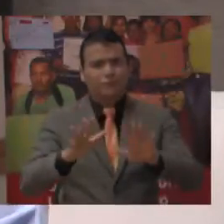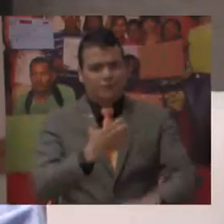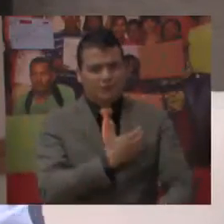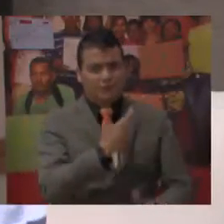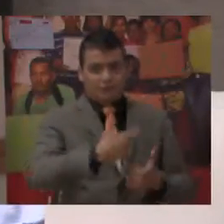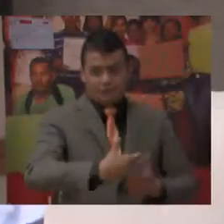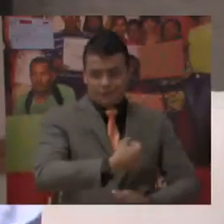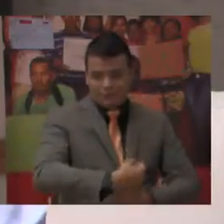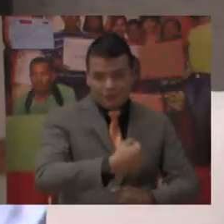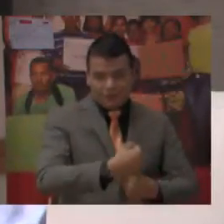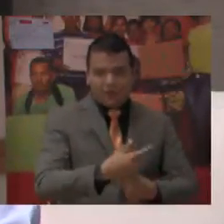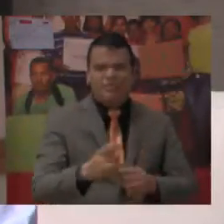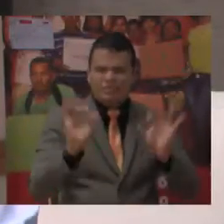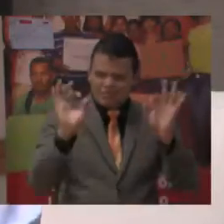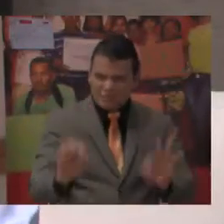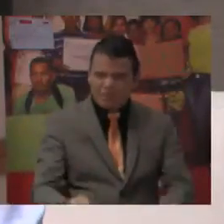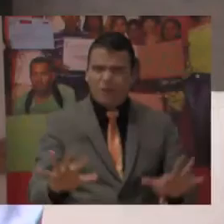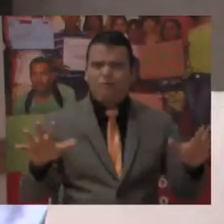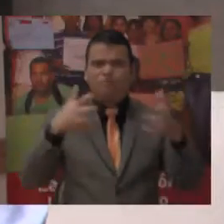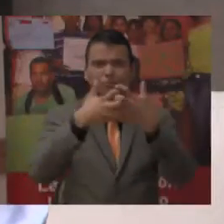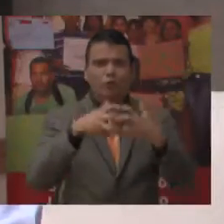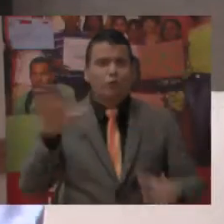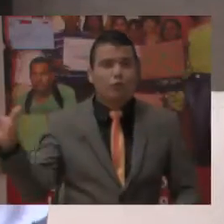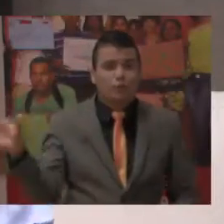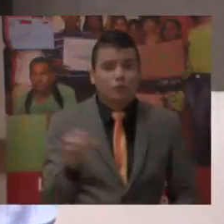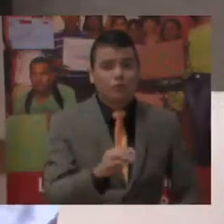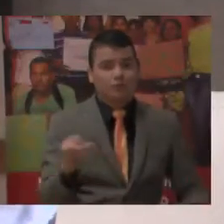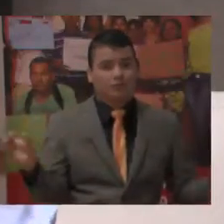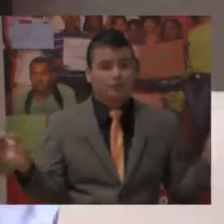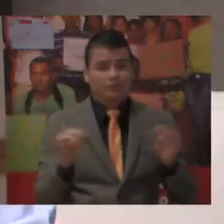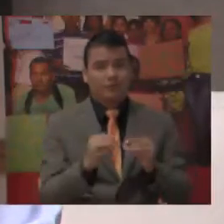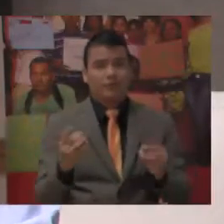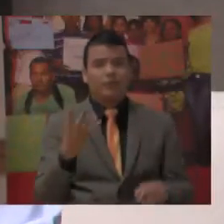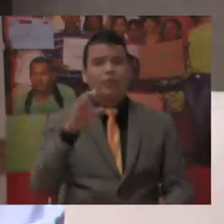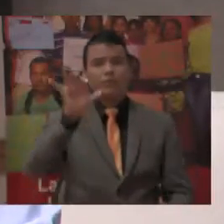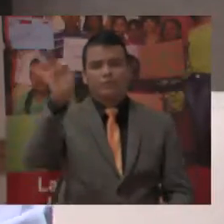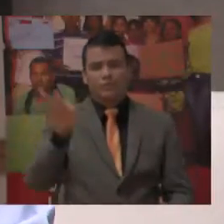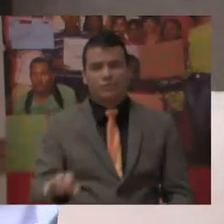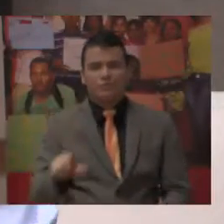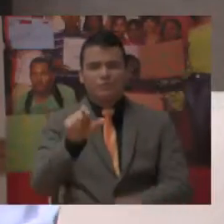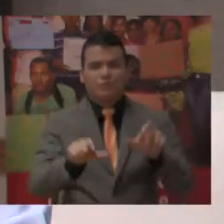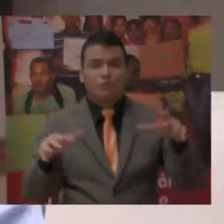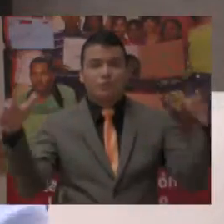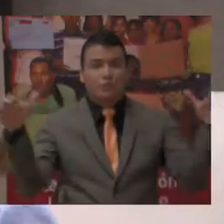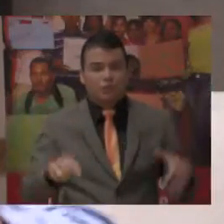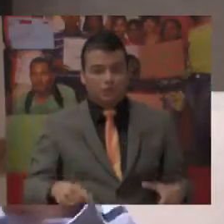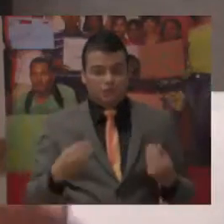alcaldía de Cali, y los vamos a integrar y estamos trabajando. El 40% de la población de Cali